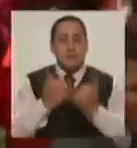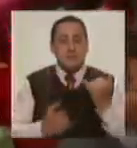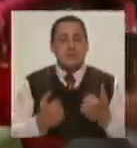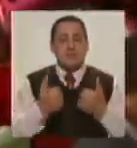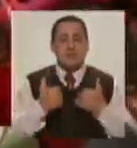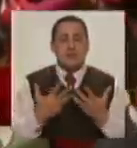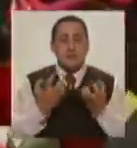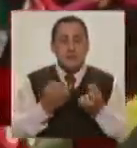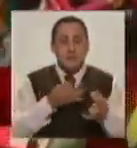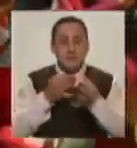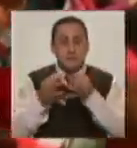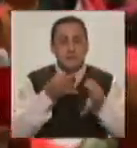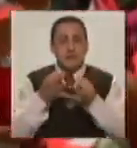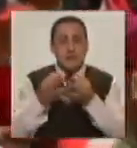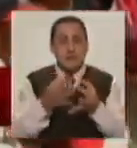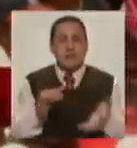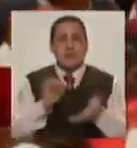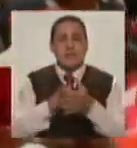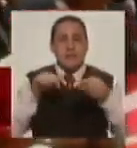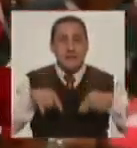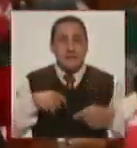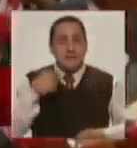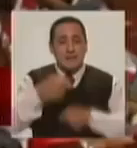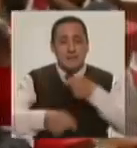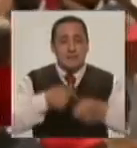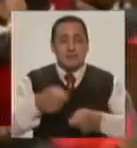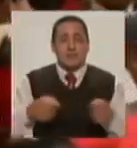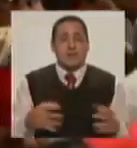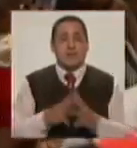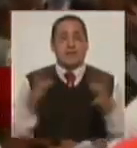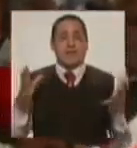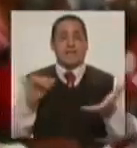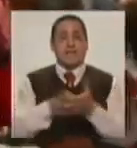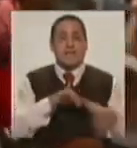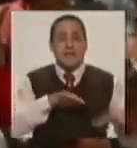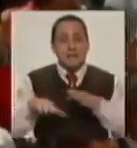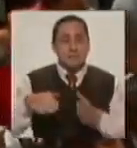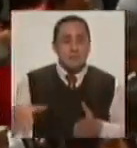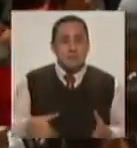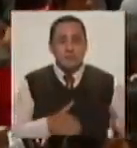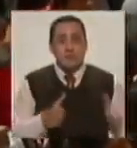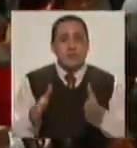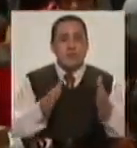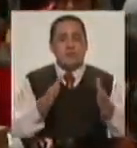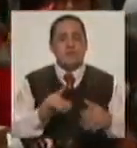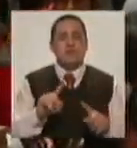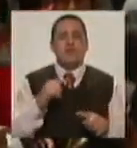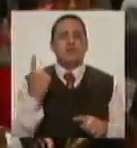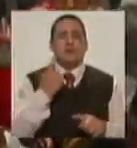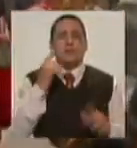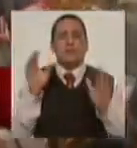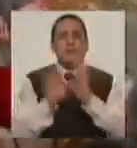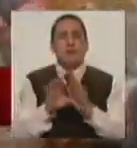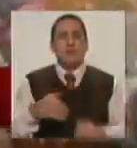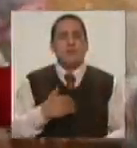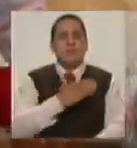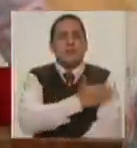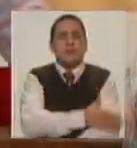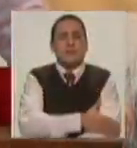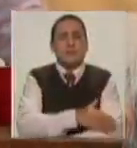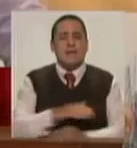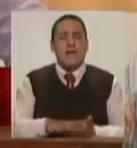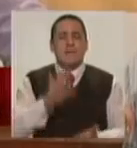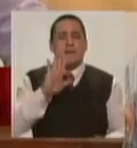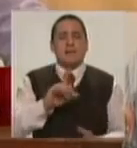Finalmente, quiero destacar que esta inversión tremenda que hacemos con esta carretera no solamente va a beneficiar